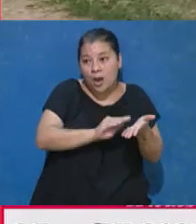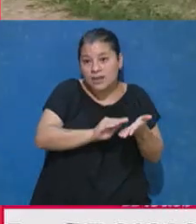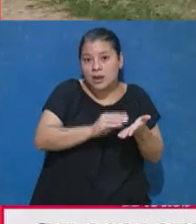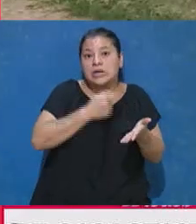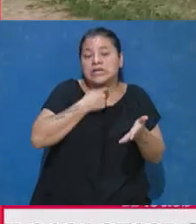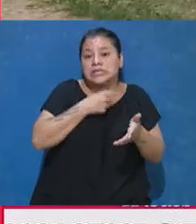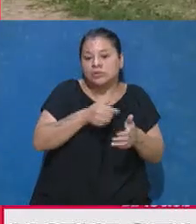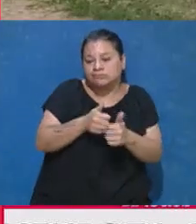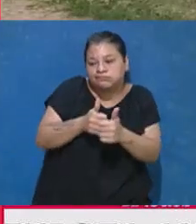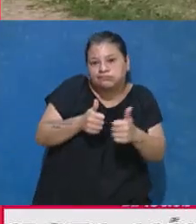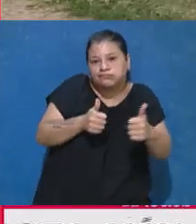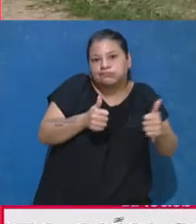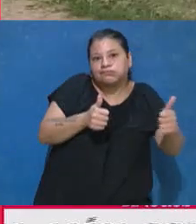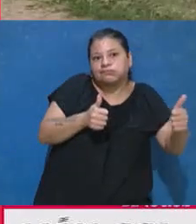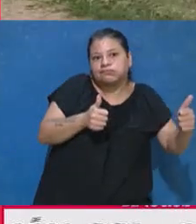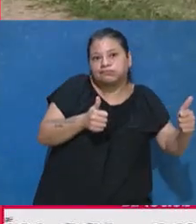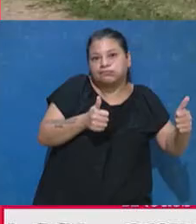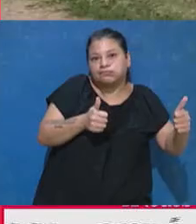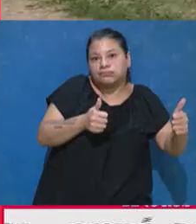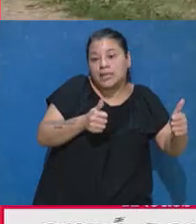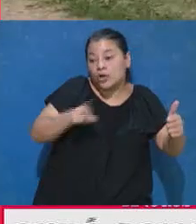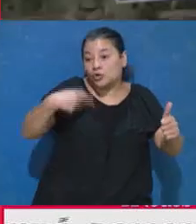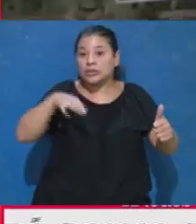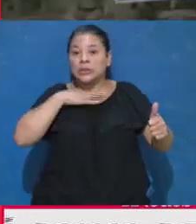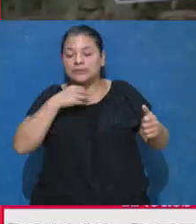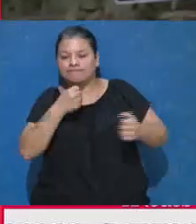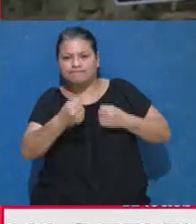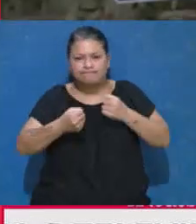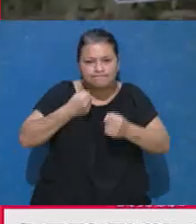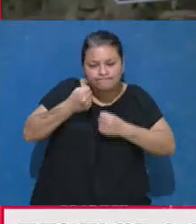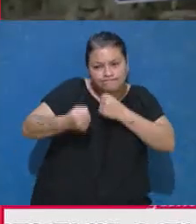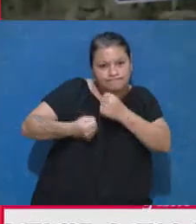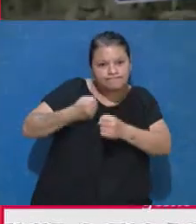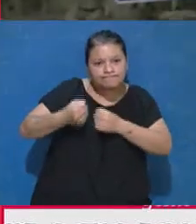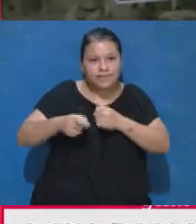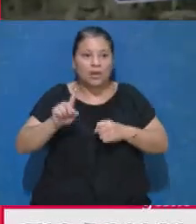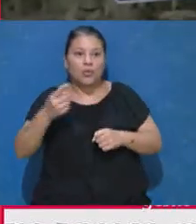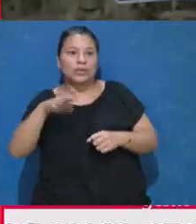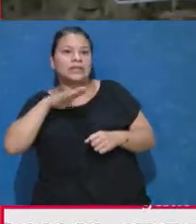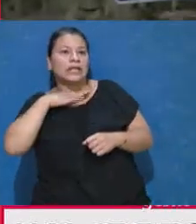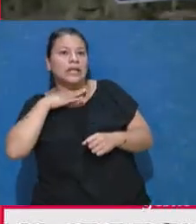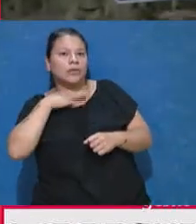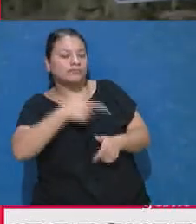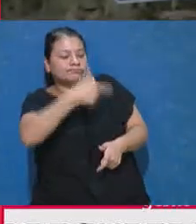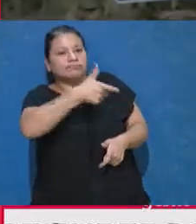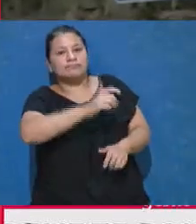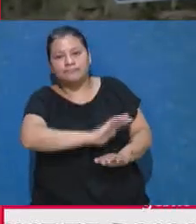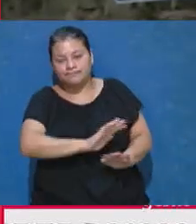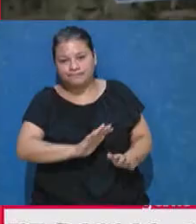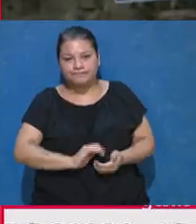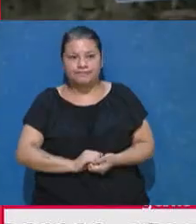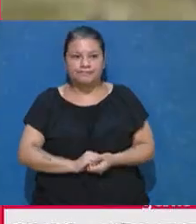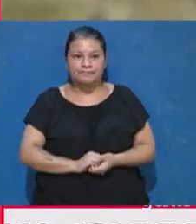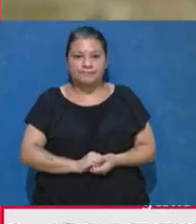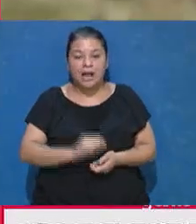alejarse del lugar e intentó forcejear y allí uno de los delincuentes él ejecutó un balazo hay que